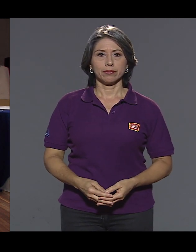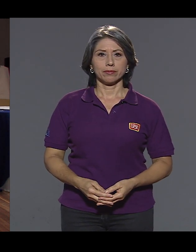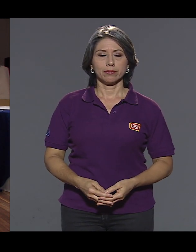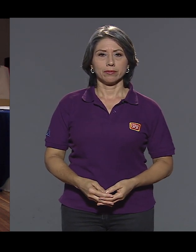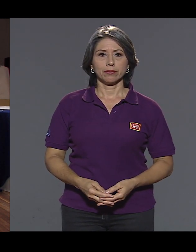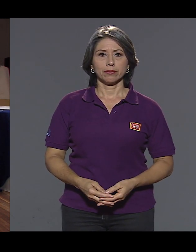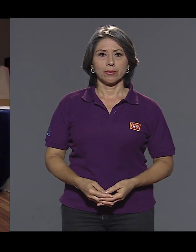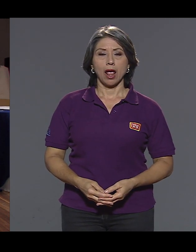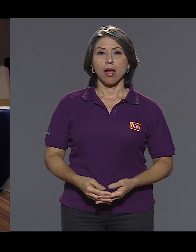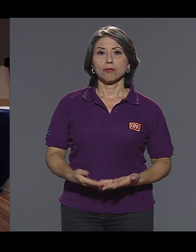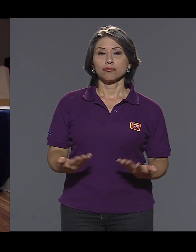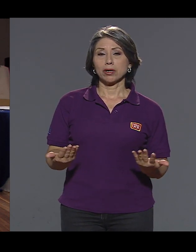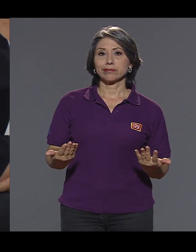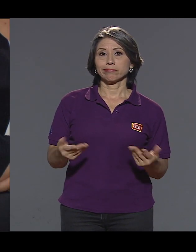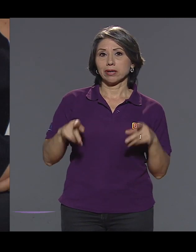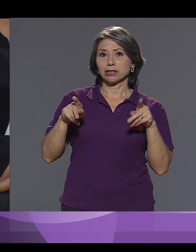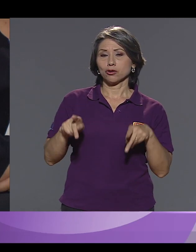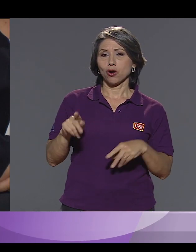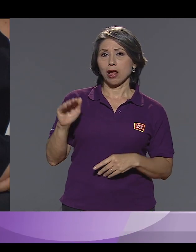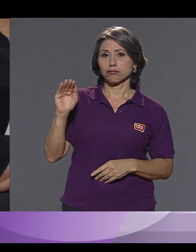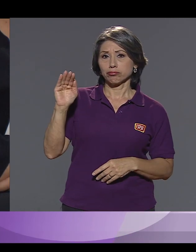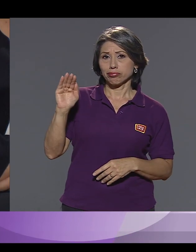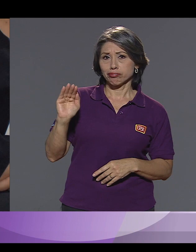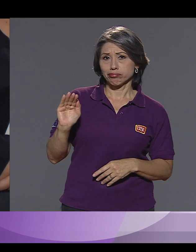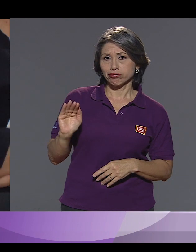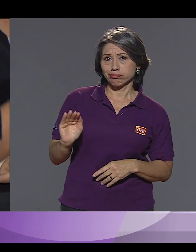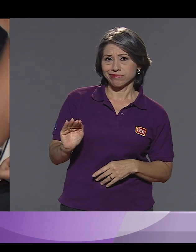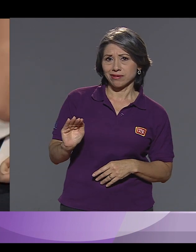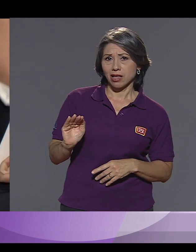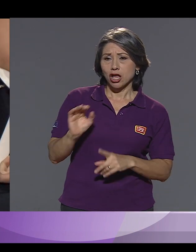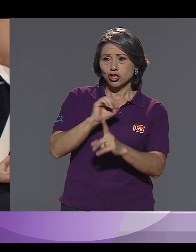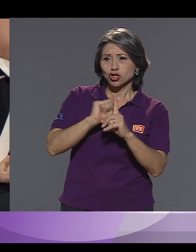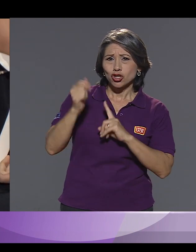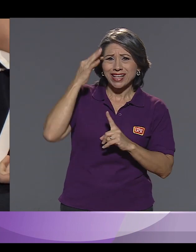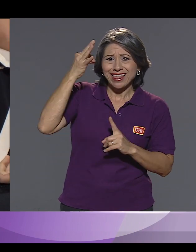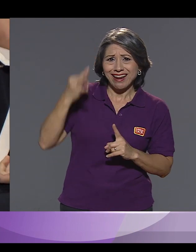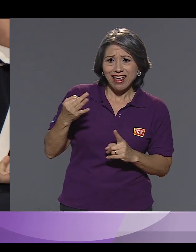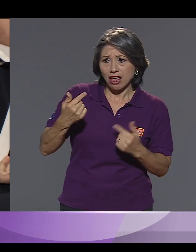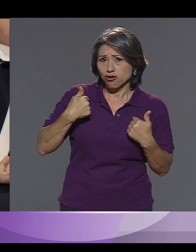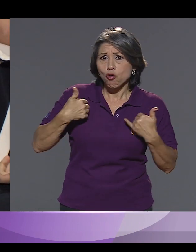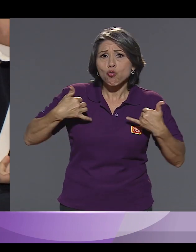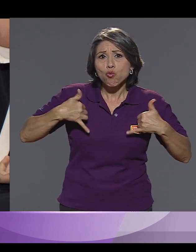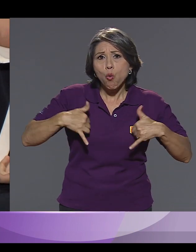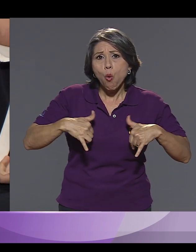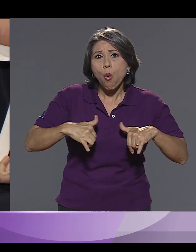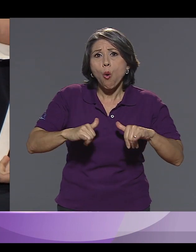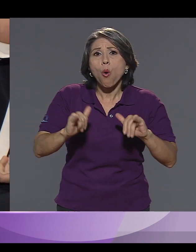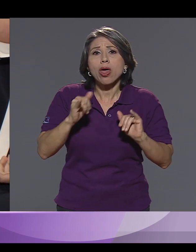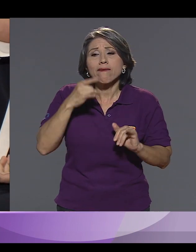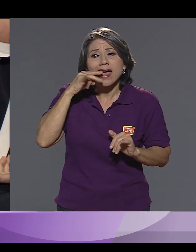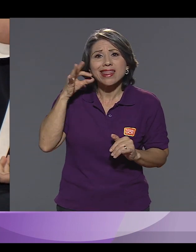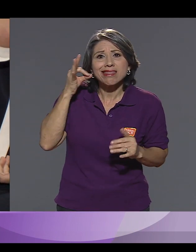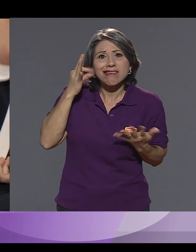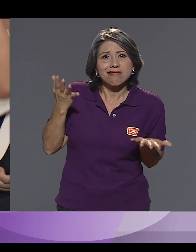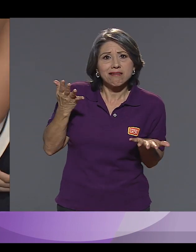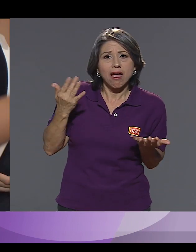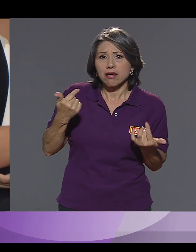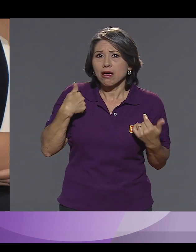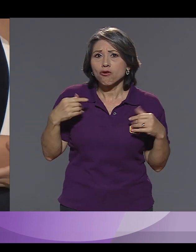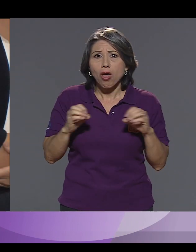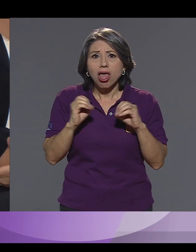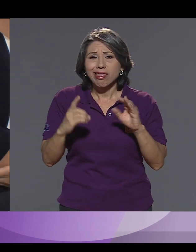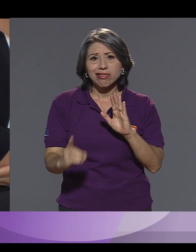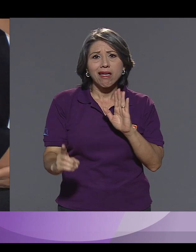estatura hace creer a la sociedad que aún soy una niña y que no tengo tal vez ese derecho de